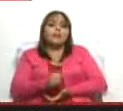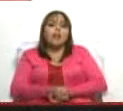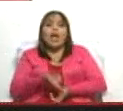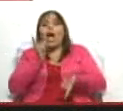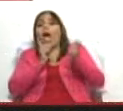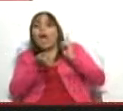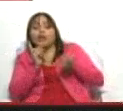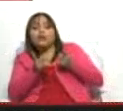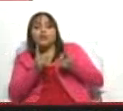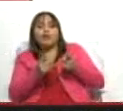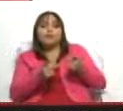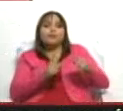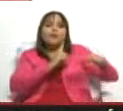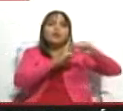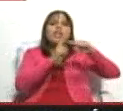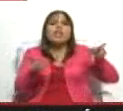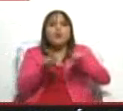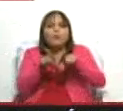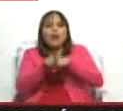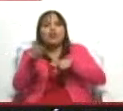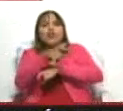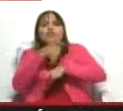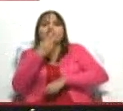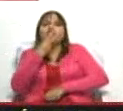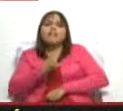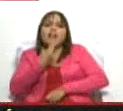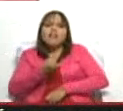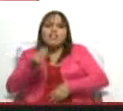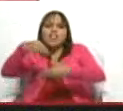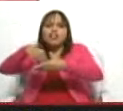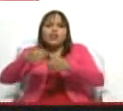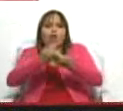algunos, como tiene el gobierno sionista de Israel en la ONU.